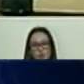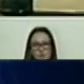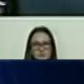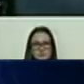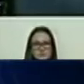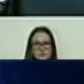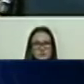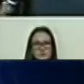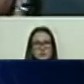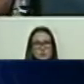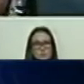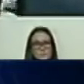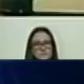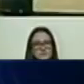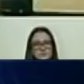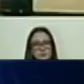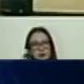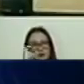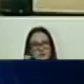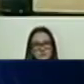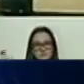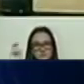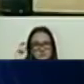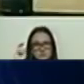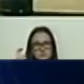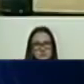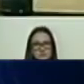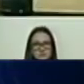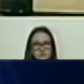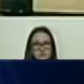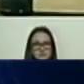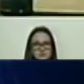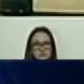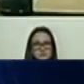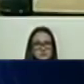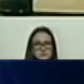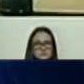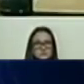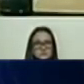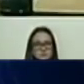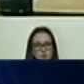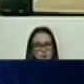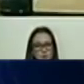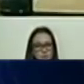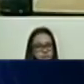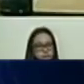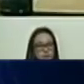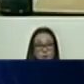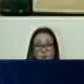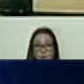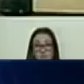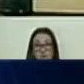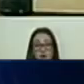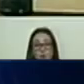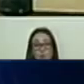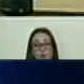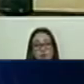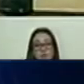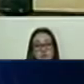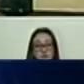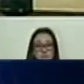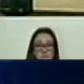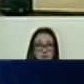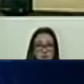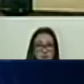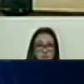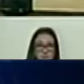los presidentes y cancilleres que formaron este bodrio llamado Grupo de Lima. Es un grupo que